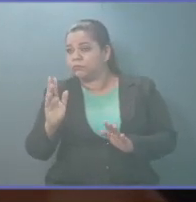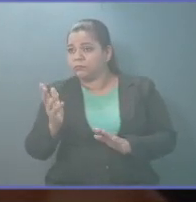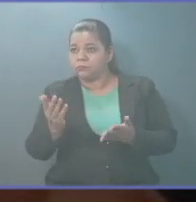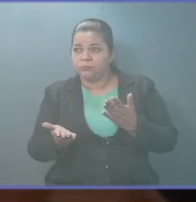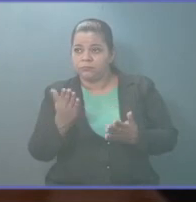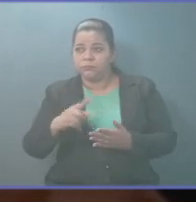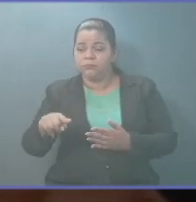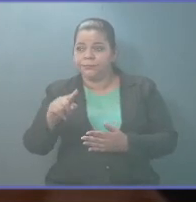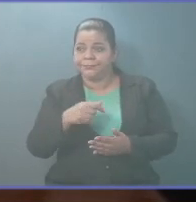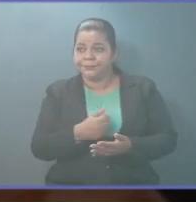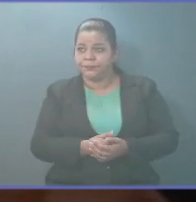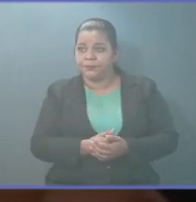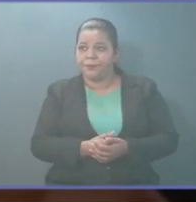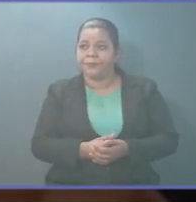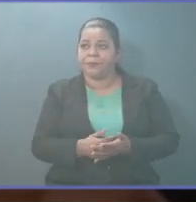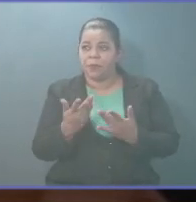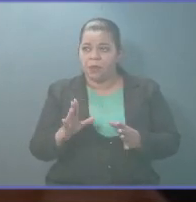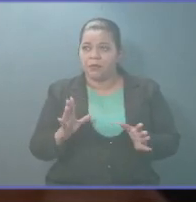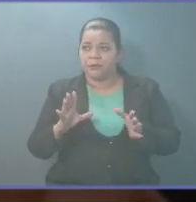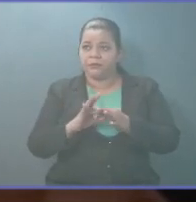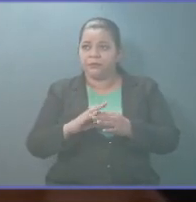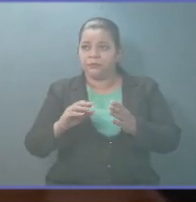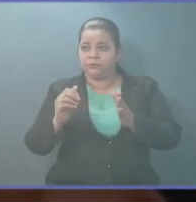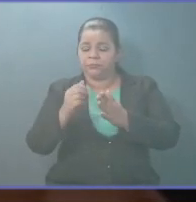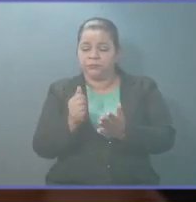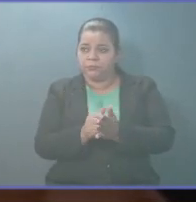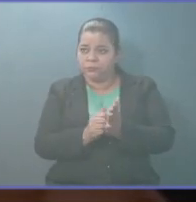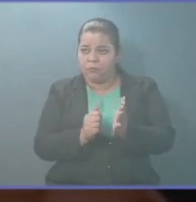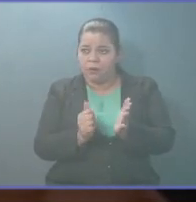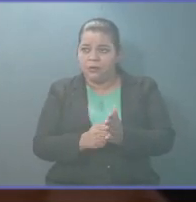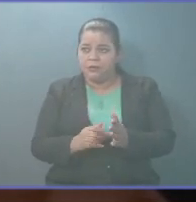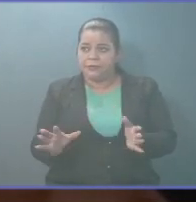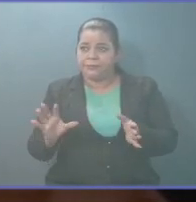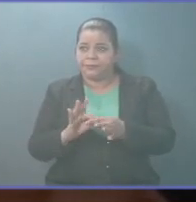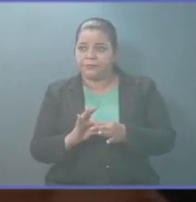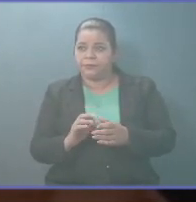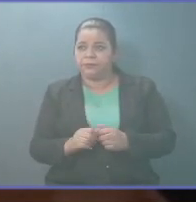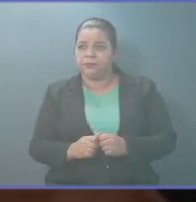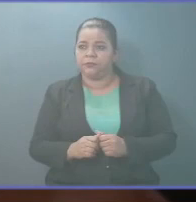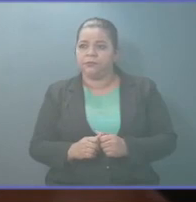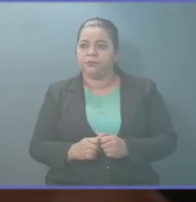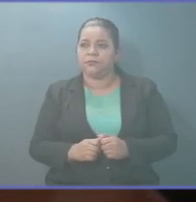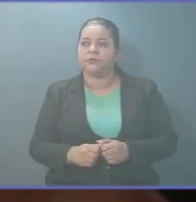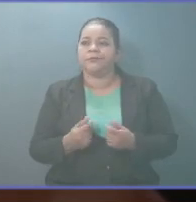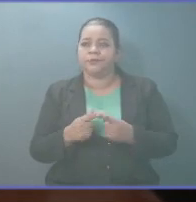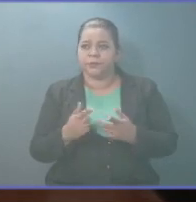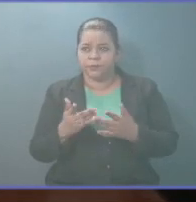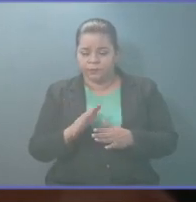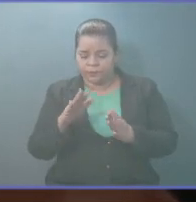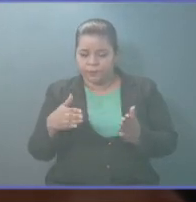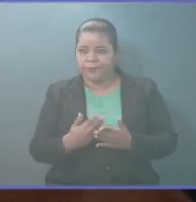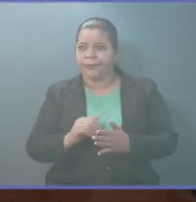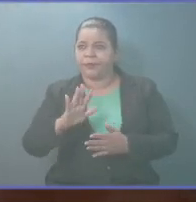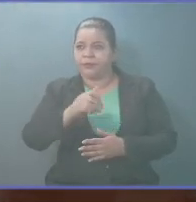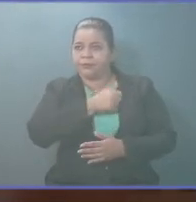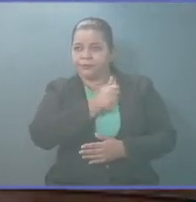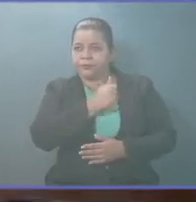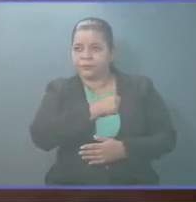aquí estamos en los artículos relacionados al procedimiento de una sanción,